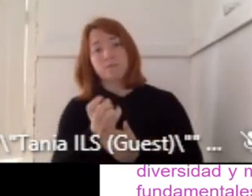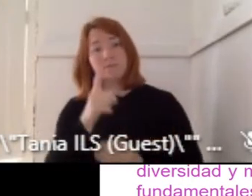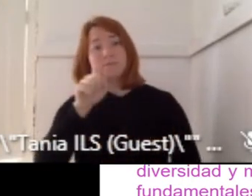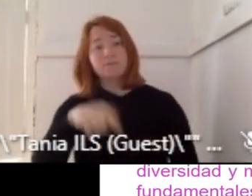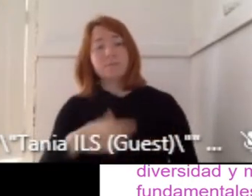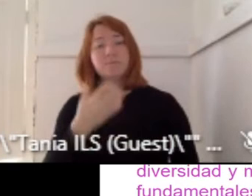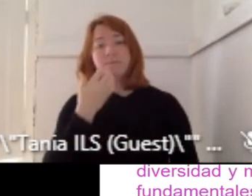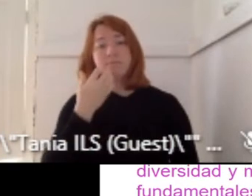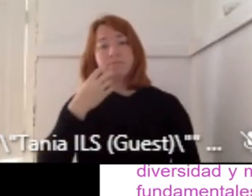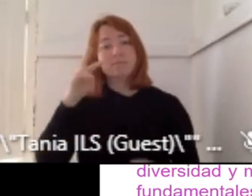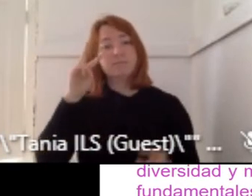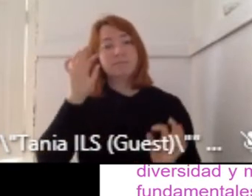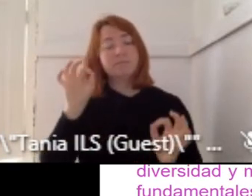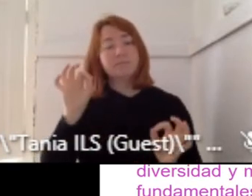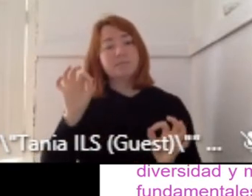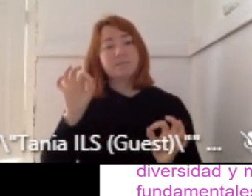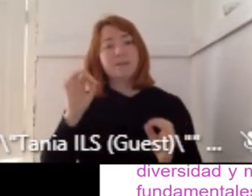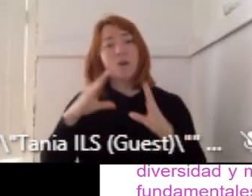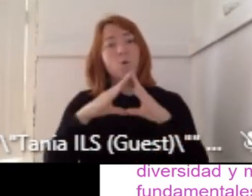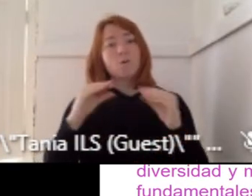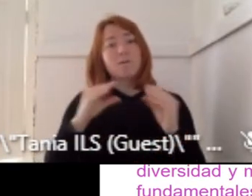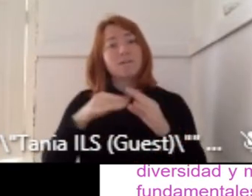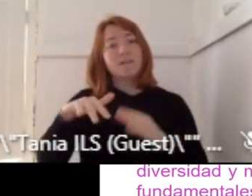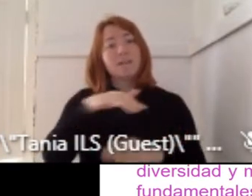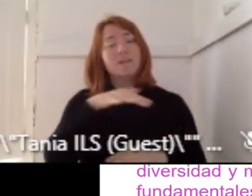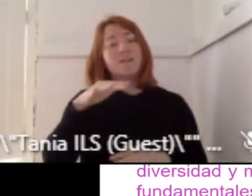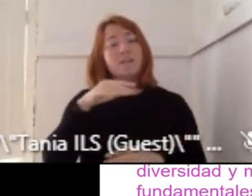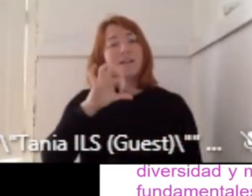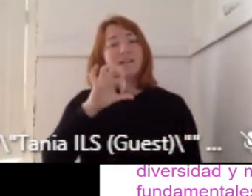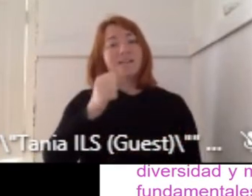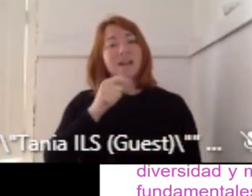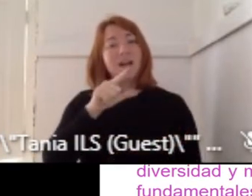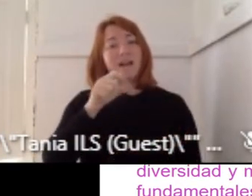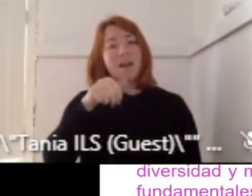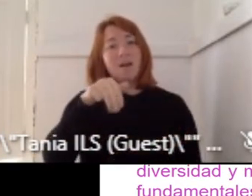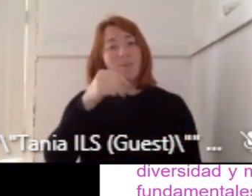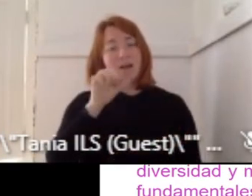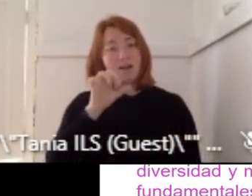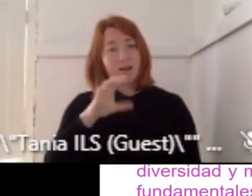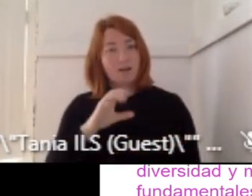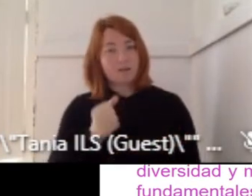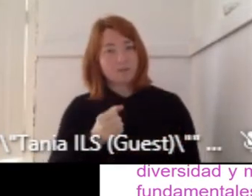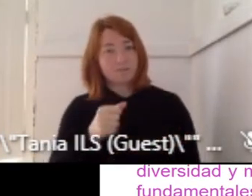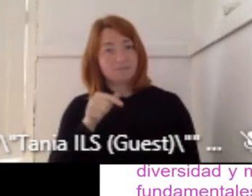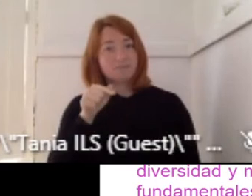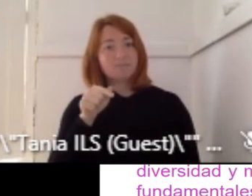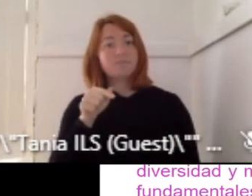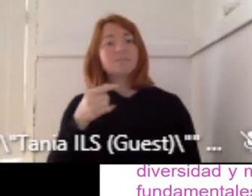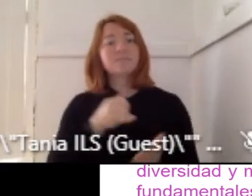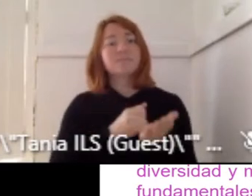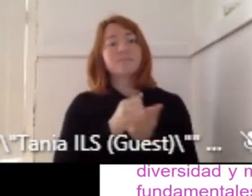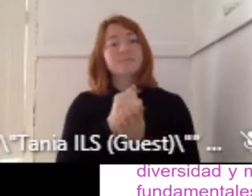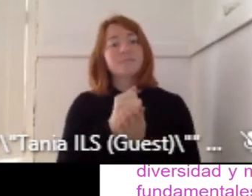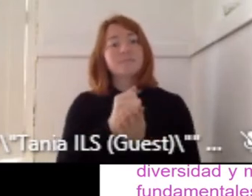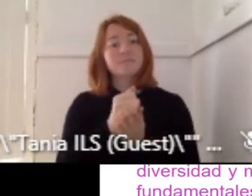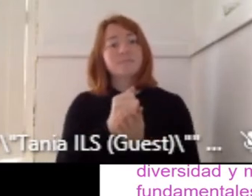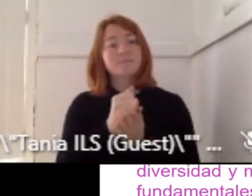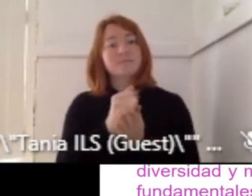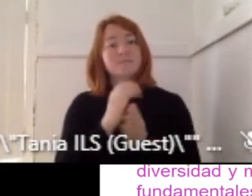a cabo en la Universidad de Salamanca por Alicia García Holgado, dentro de la asignatura de Ingeniería del